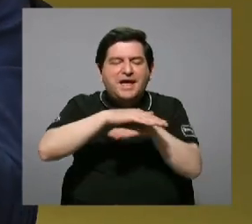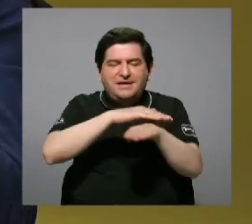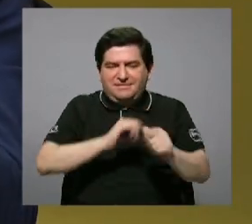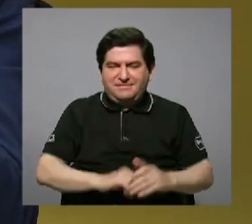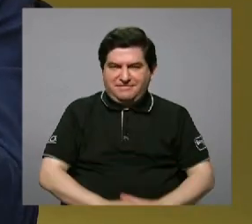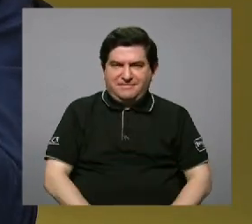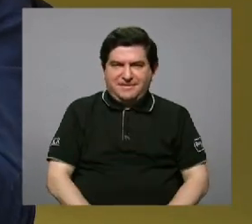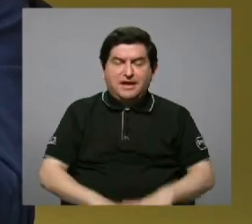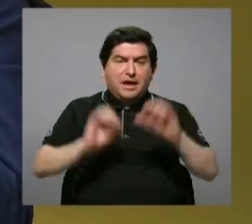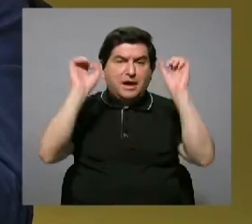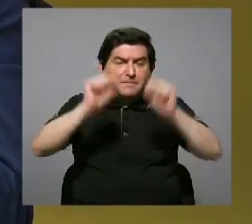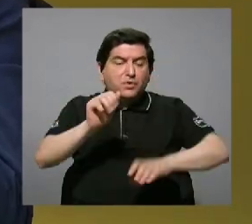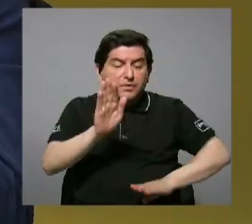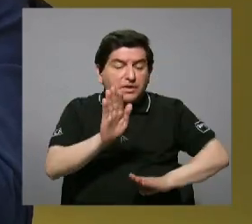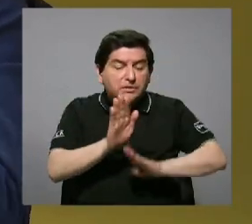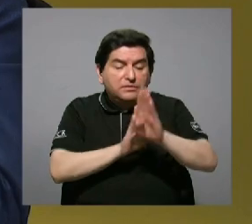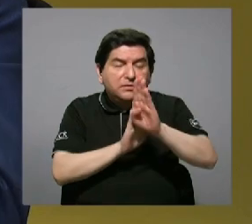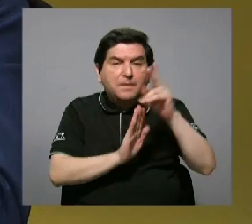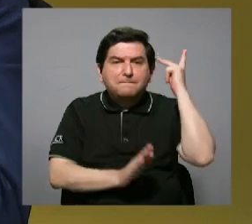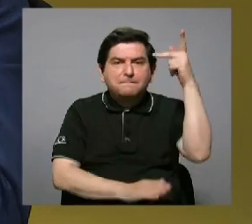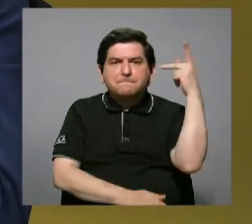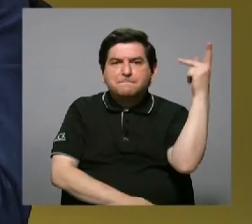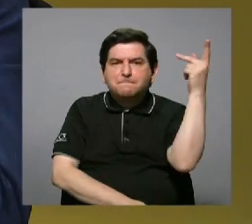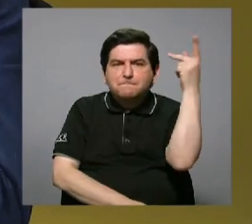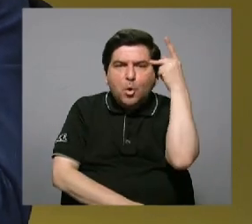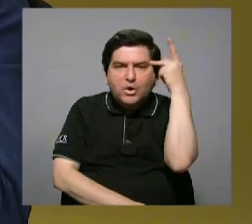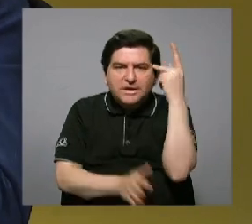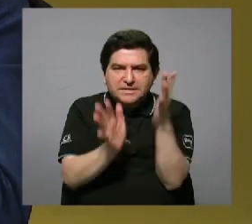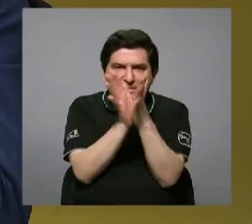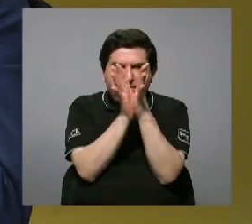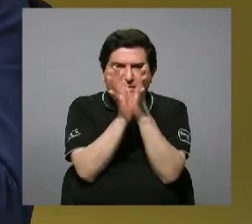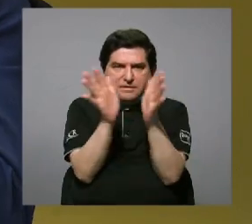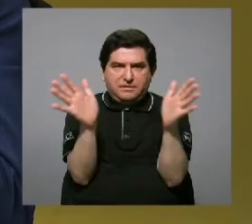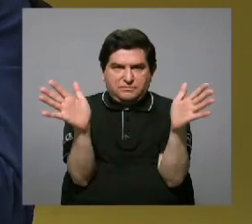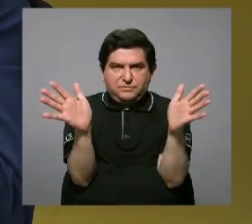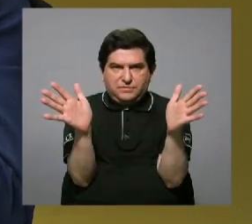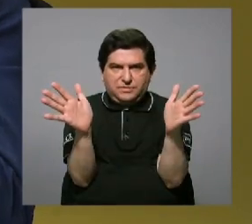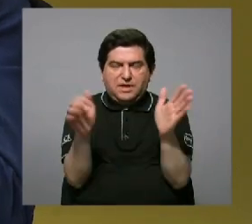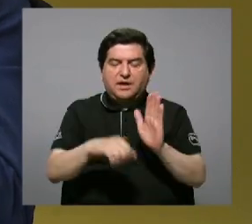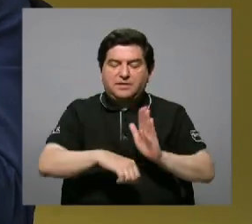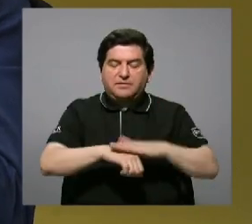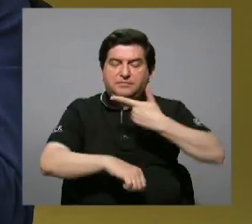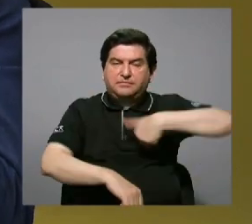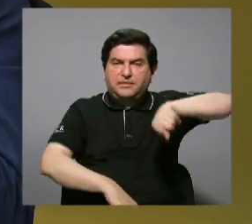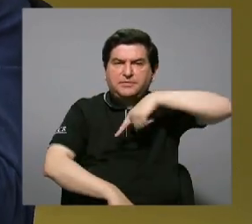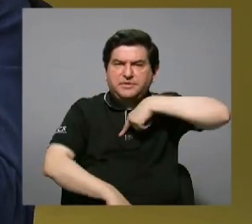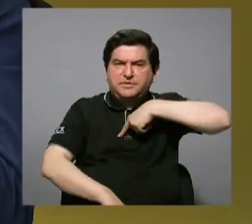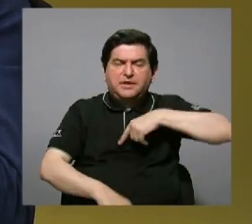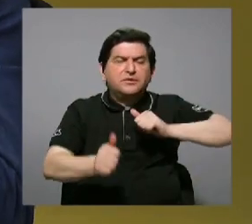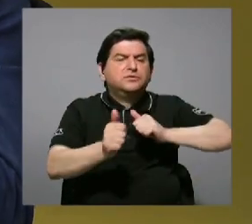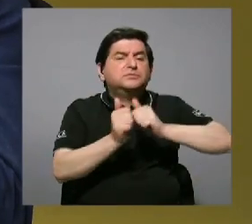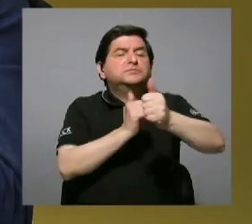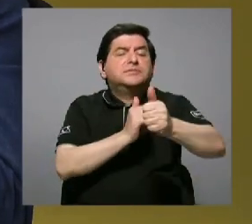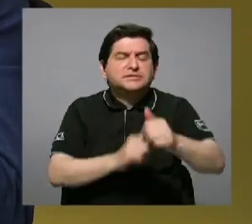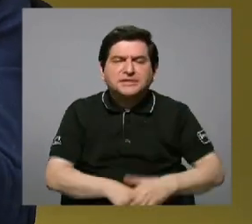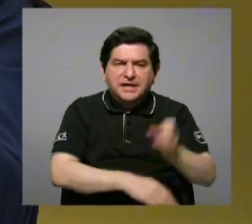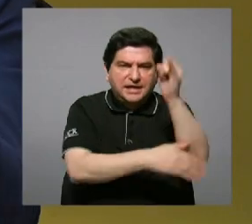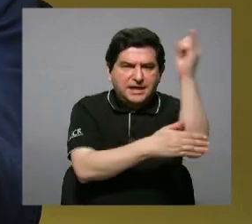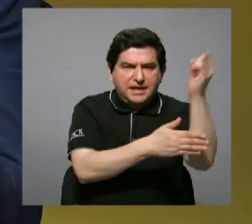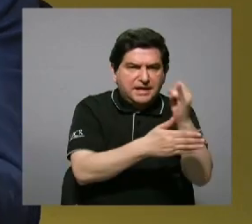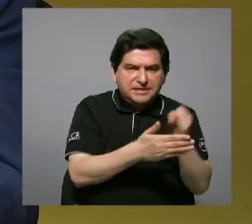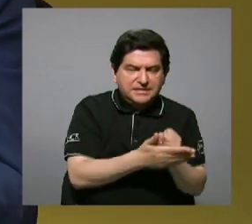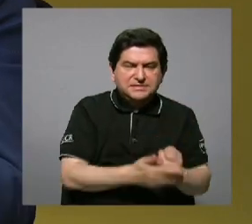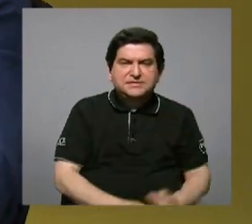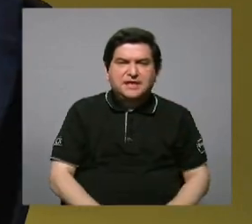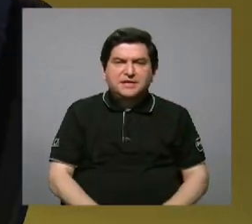línea base para poder desarrollar política pública que nos permita poder ir más allá cuando diseñemos política